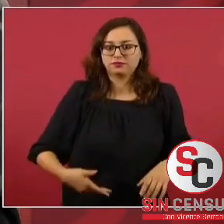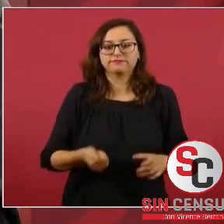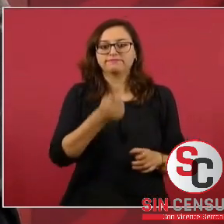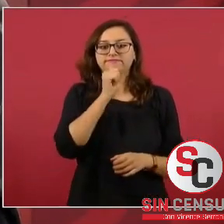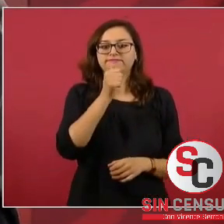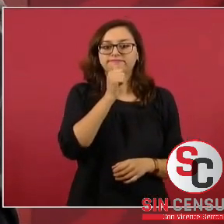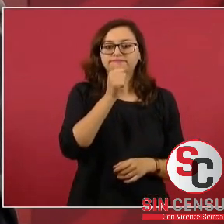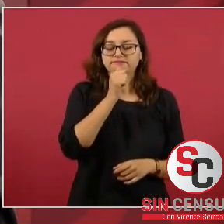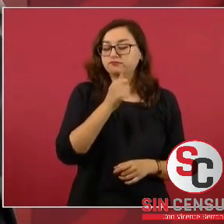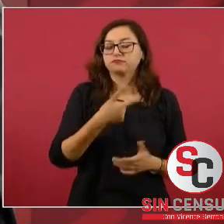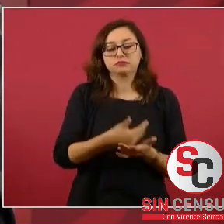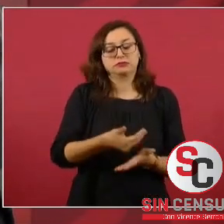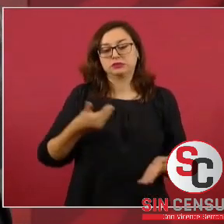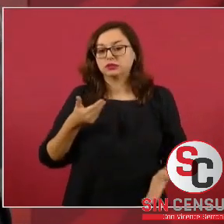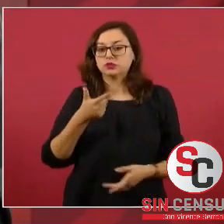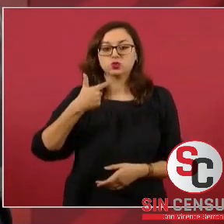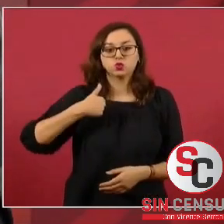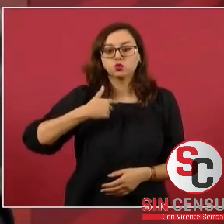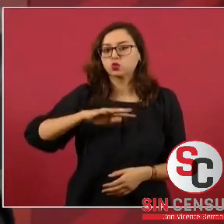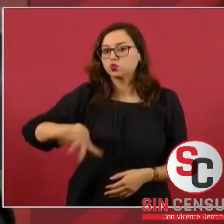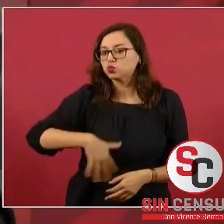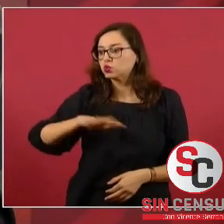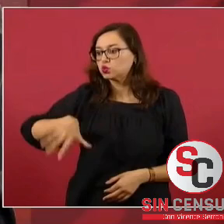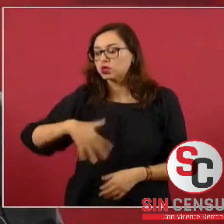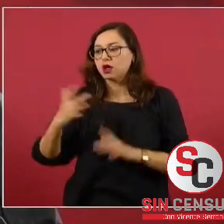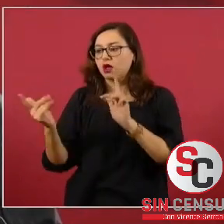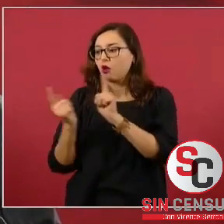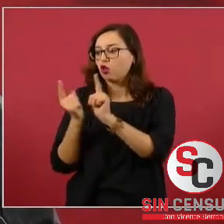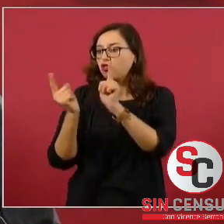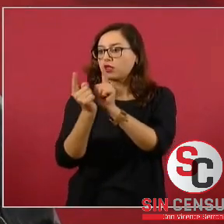con el gobierno de Tabasco